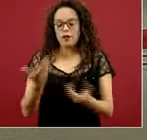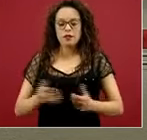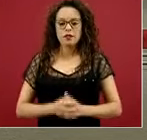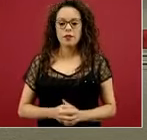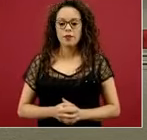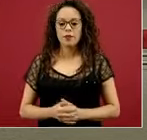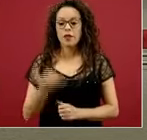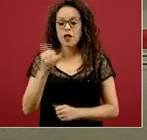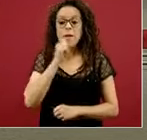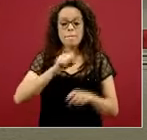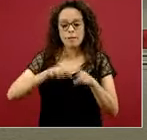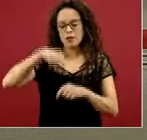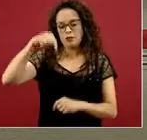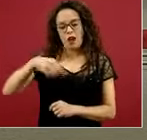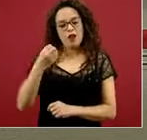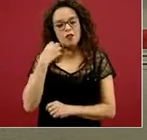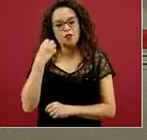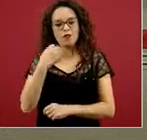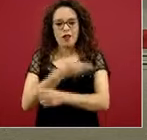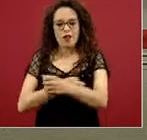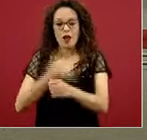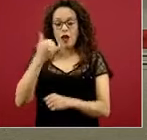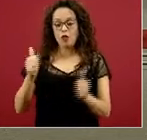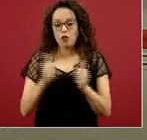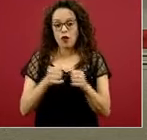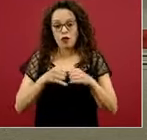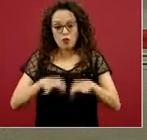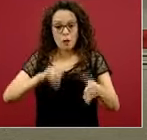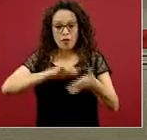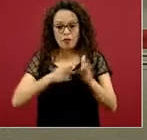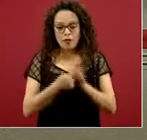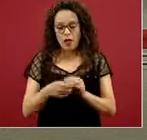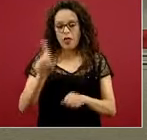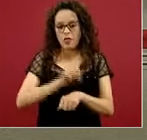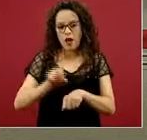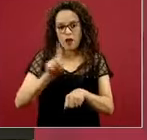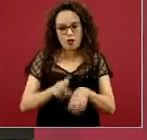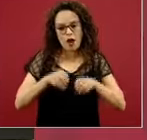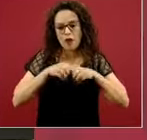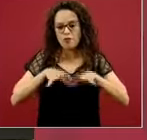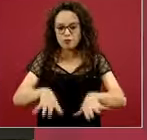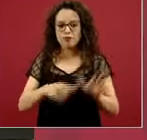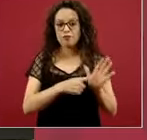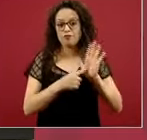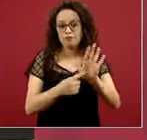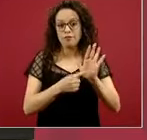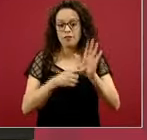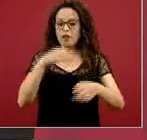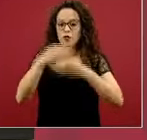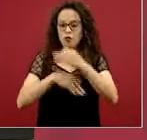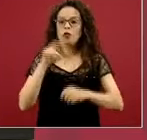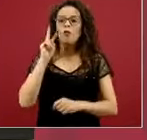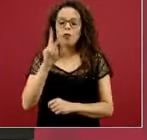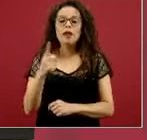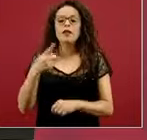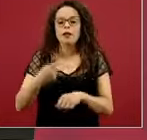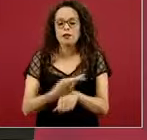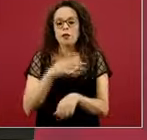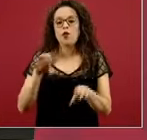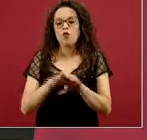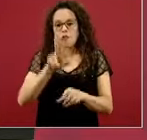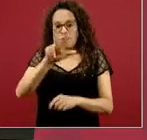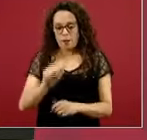en las conferencias vespertinas y en el informe técnico que se publica todos los días, todos van a poder ver la evolución de esta